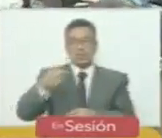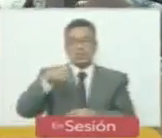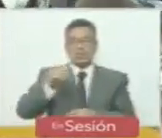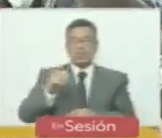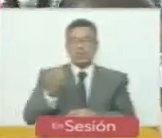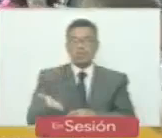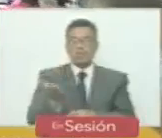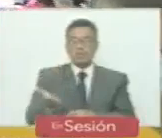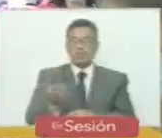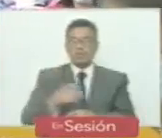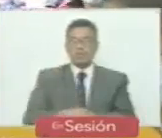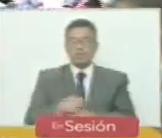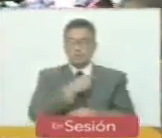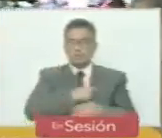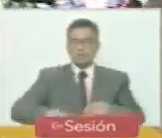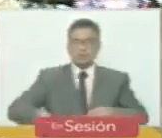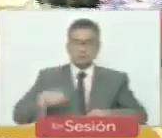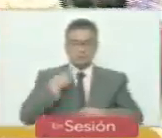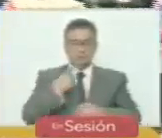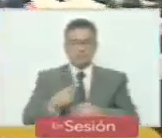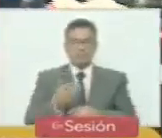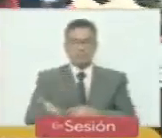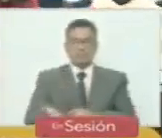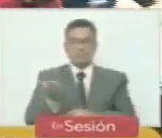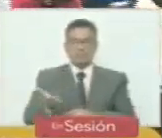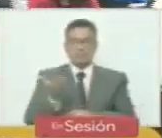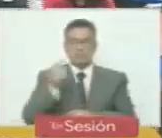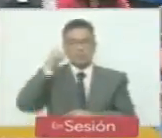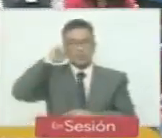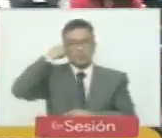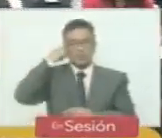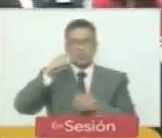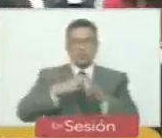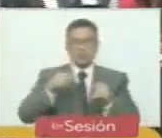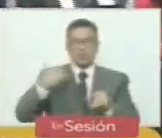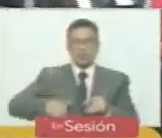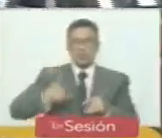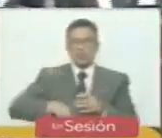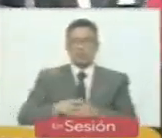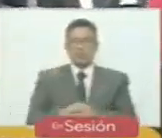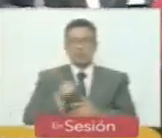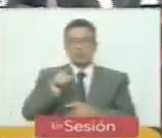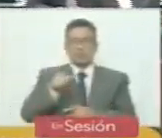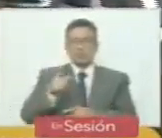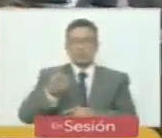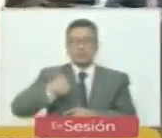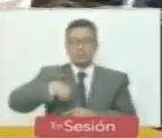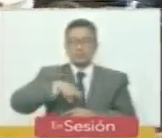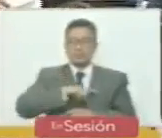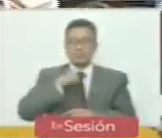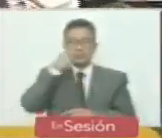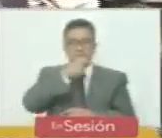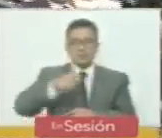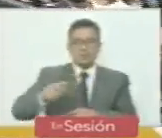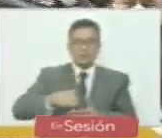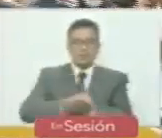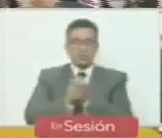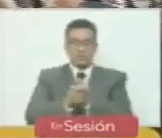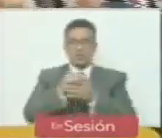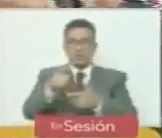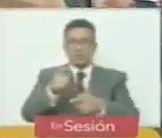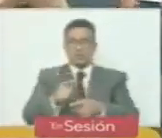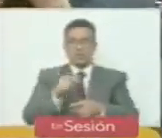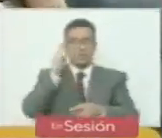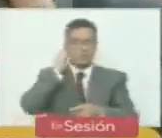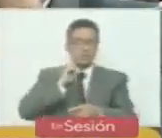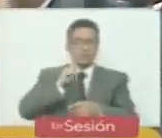importante, presidente, es importante recordarle a los argentinos que aquí estamos un pueblo patriota, un pueblo